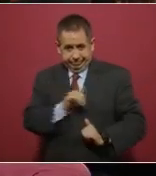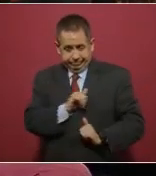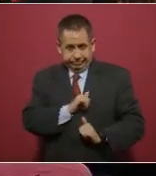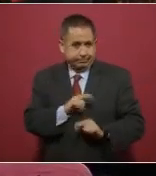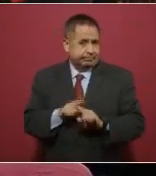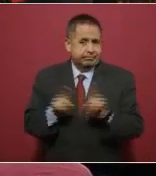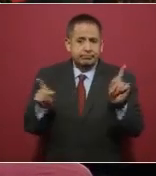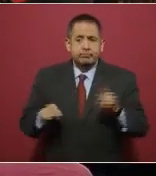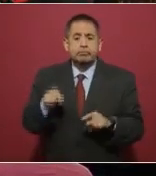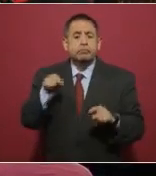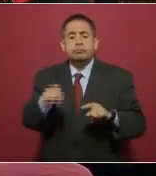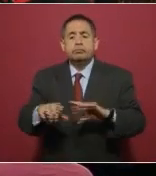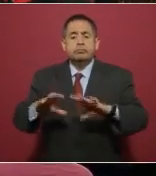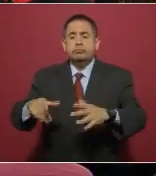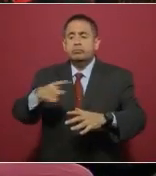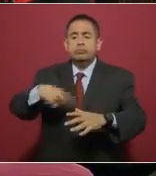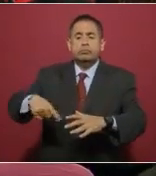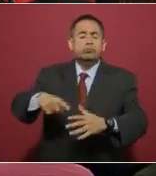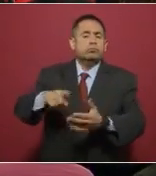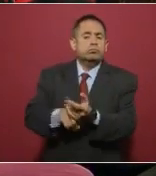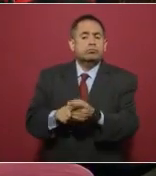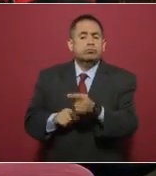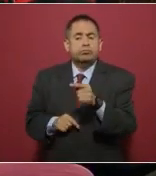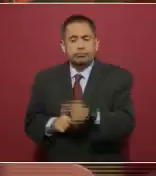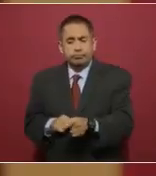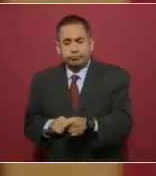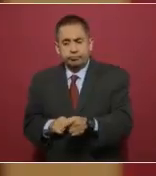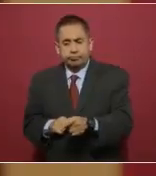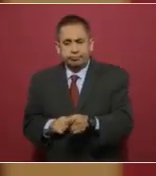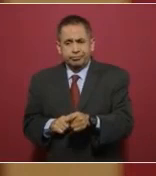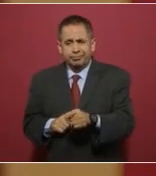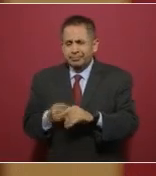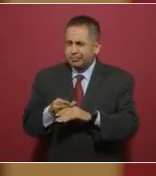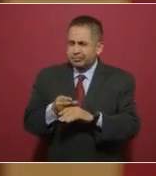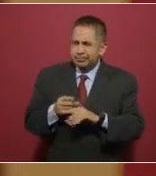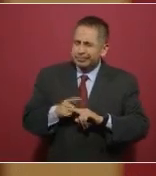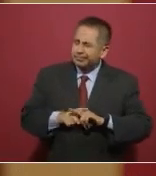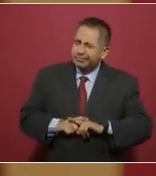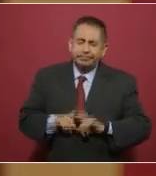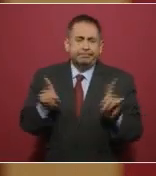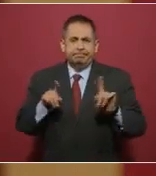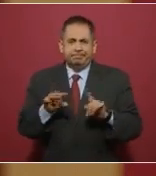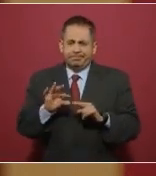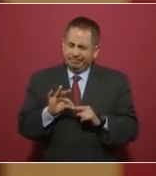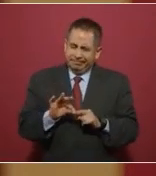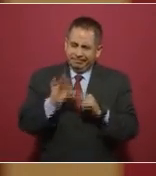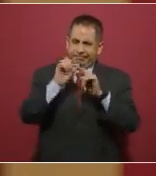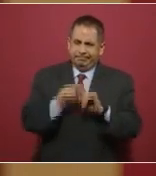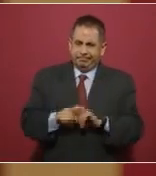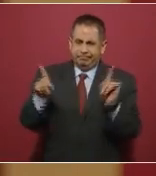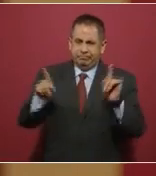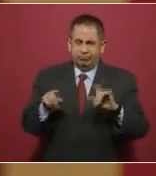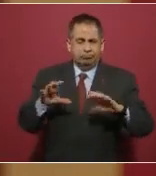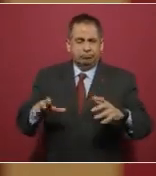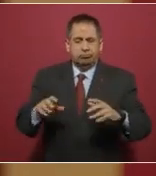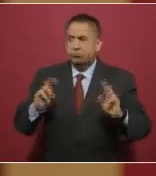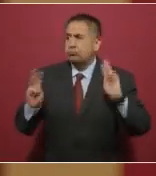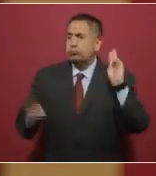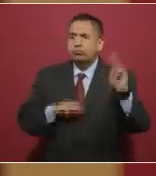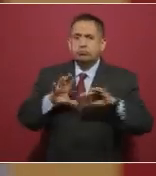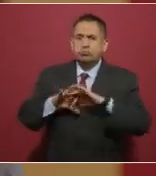es un ejército muy especial en el